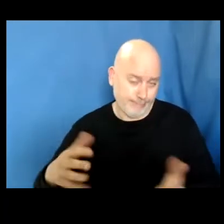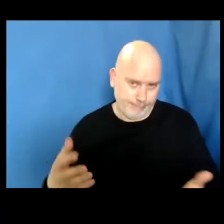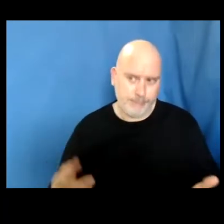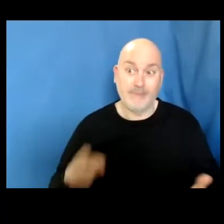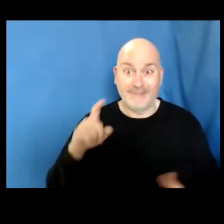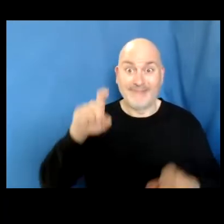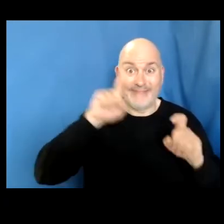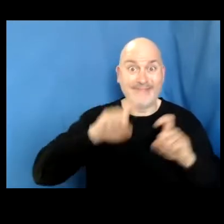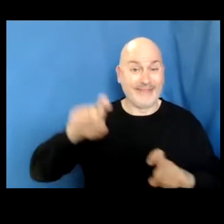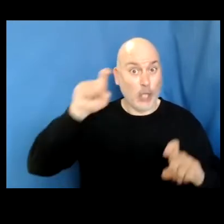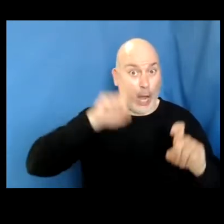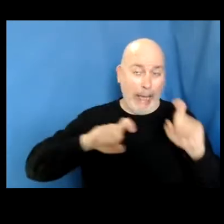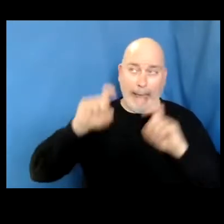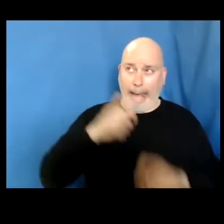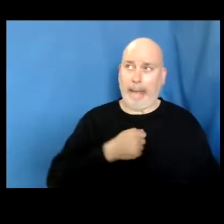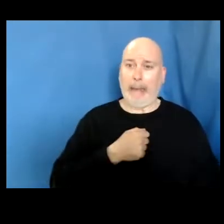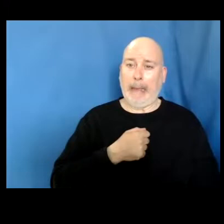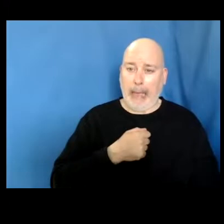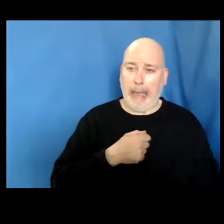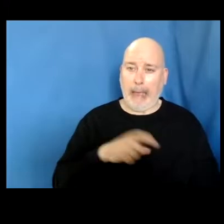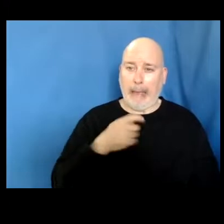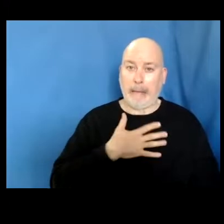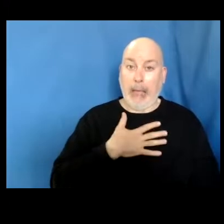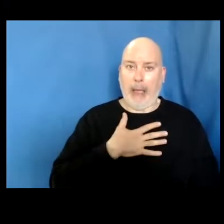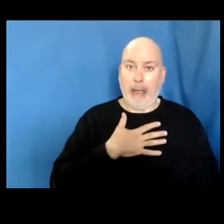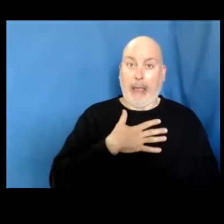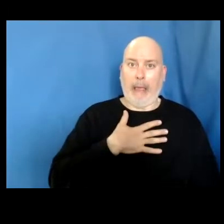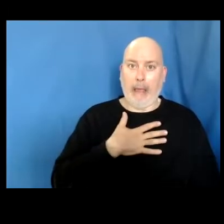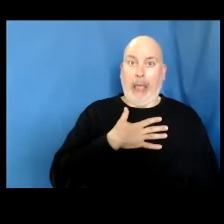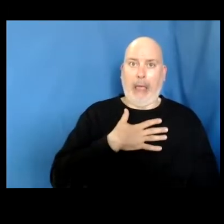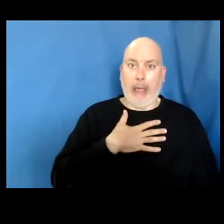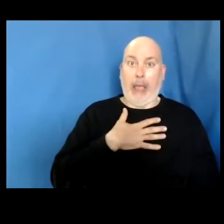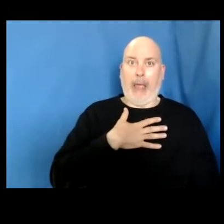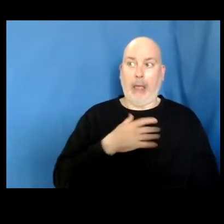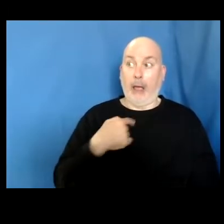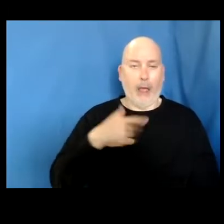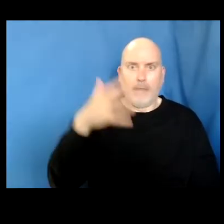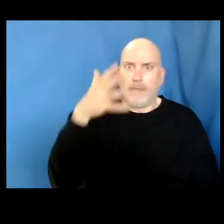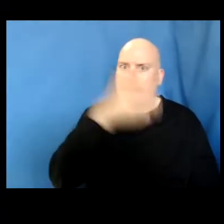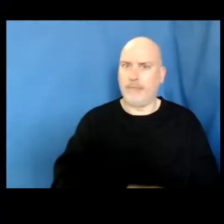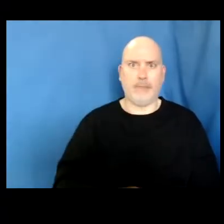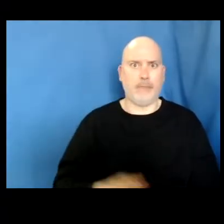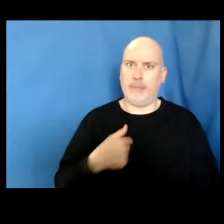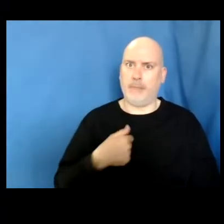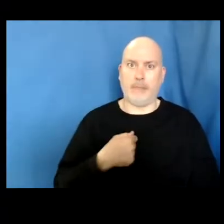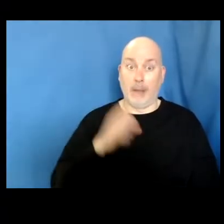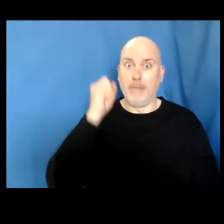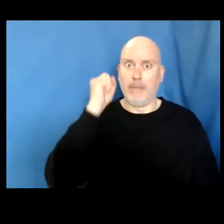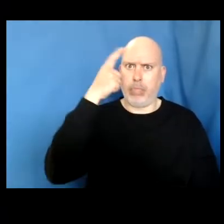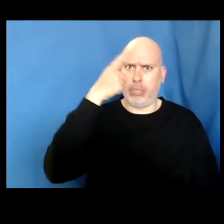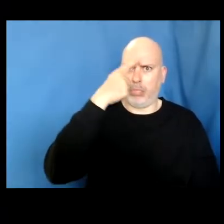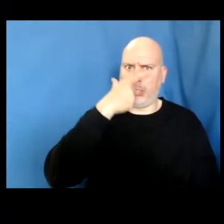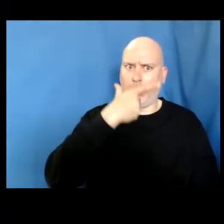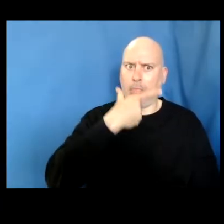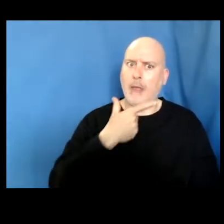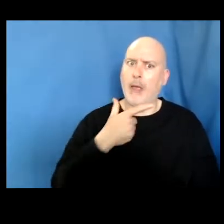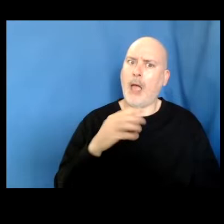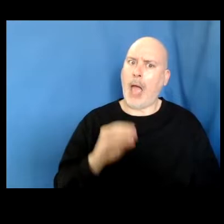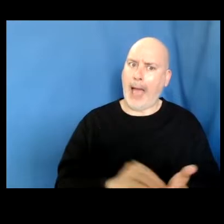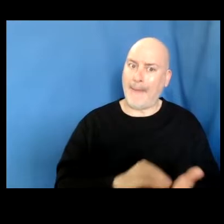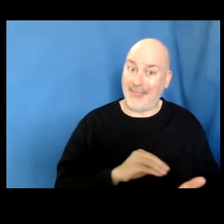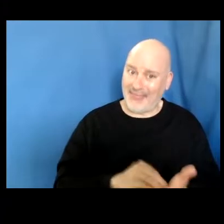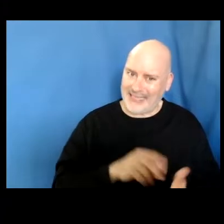llora y de repente decide dejar de respirar. Se empieza a poner pálido, a veces